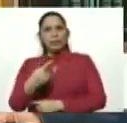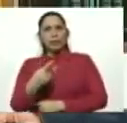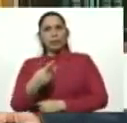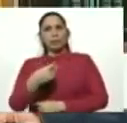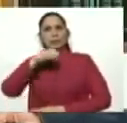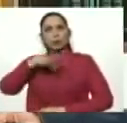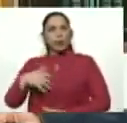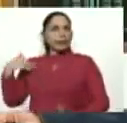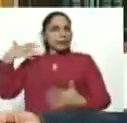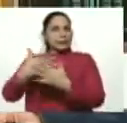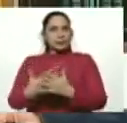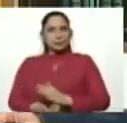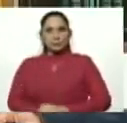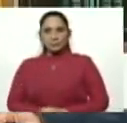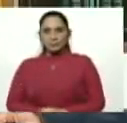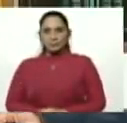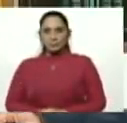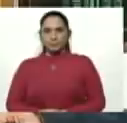histórica,